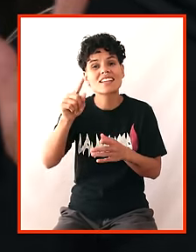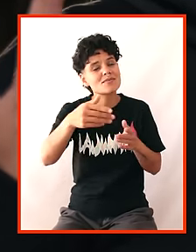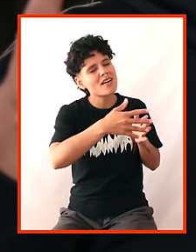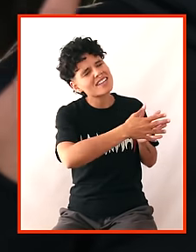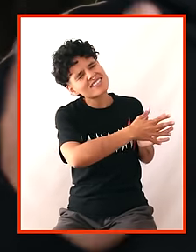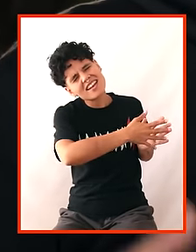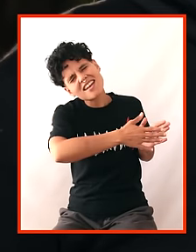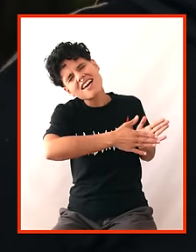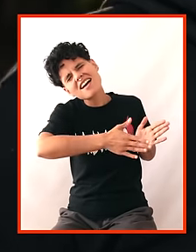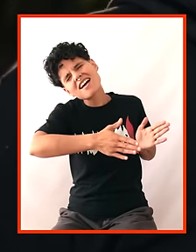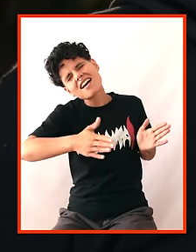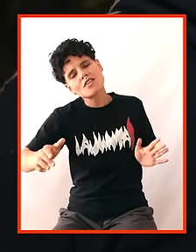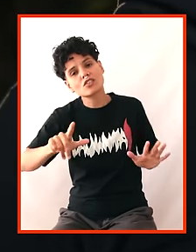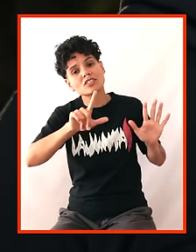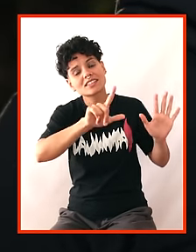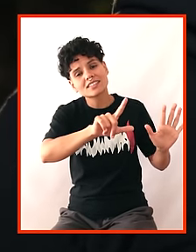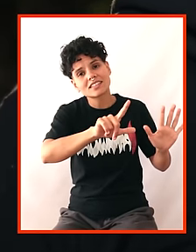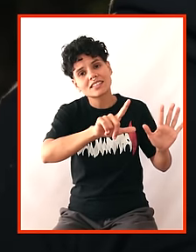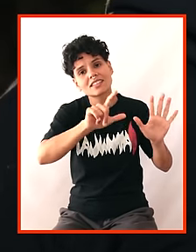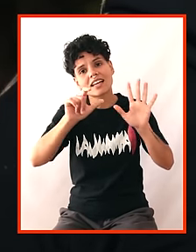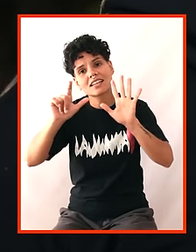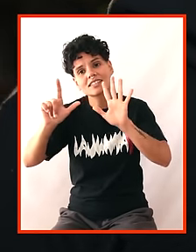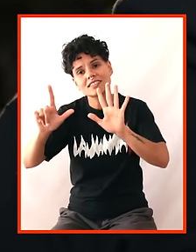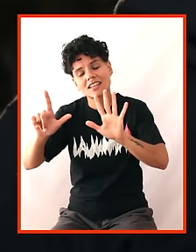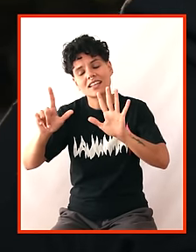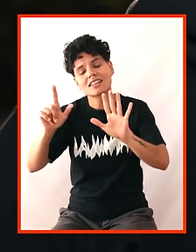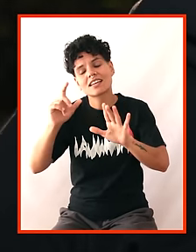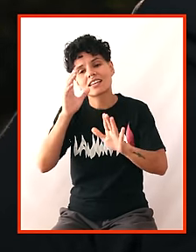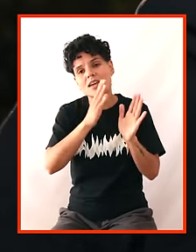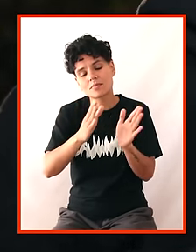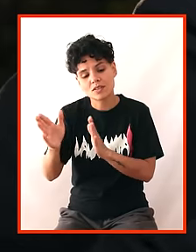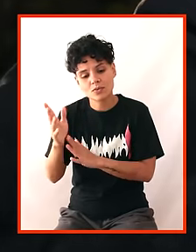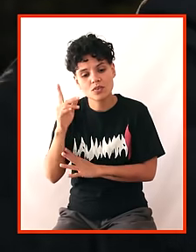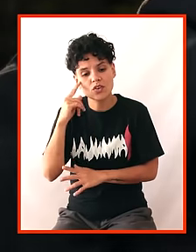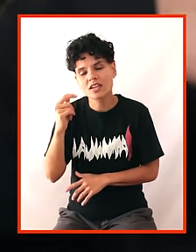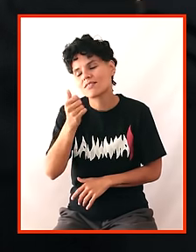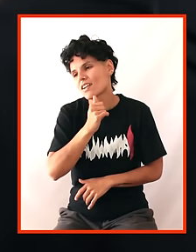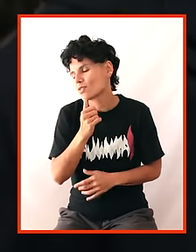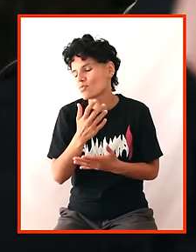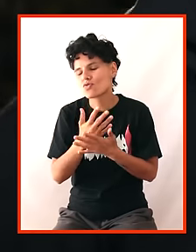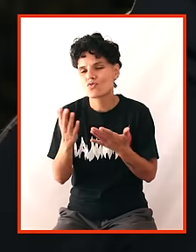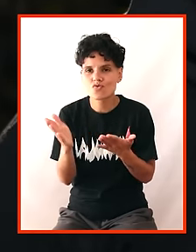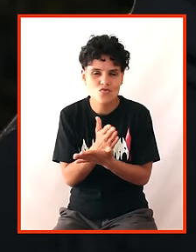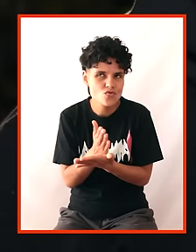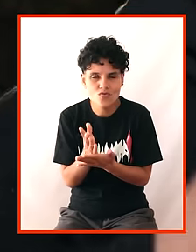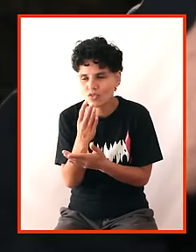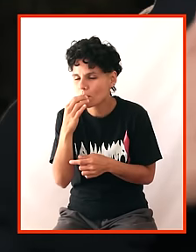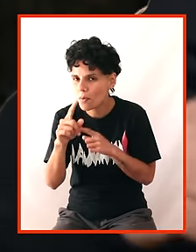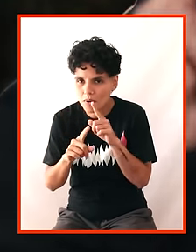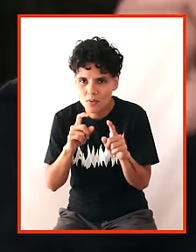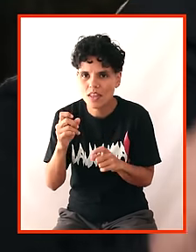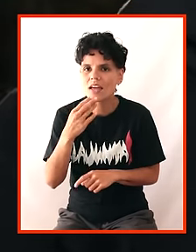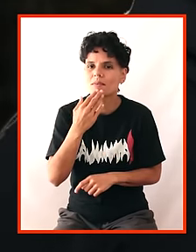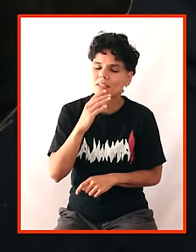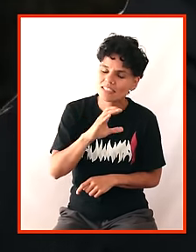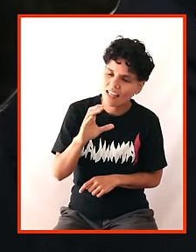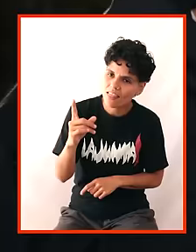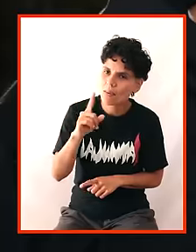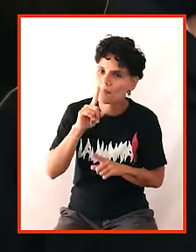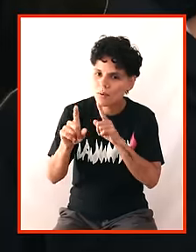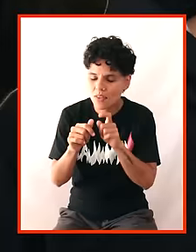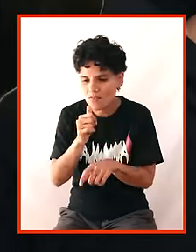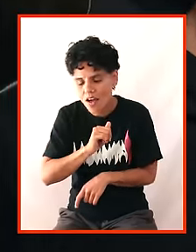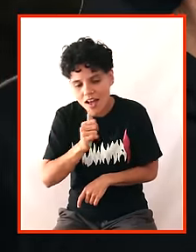programa ha sido el más extenso que hemos grabado, los 77 capítulos de la junta, y nos quedó pila de contenido afuera, disco afuera